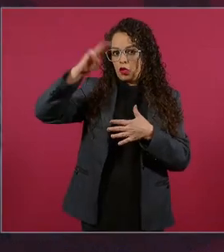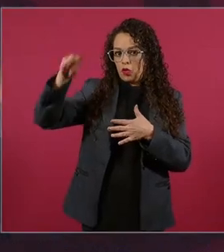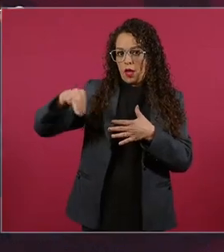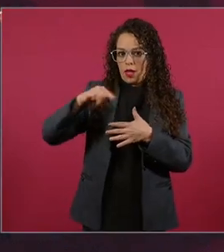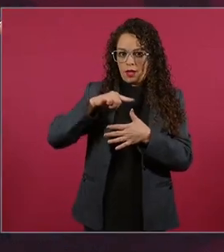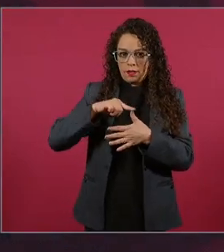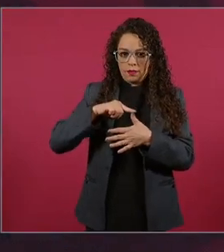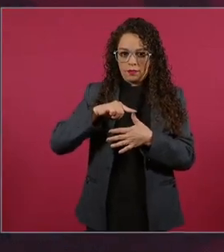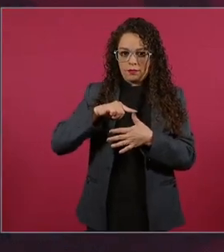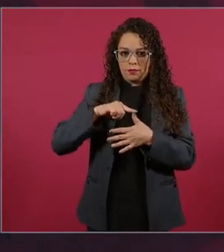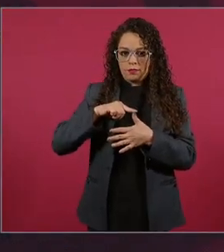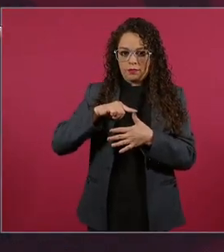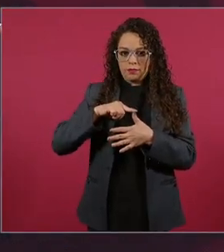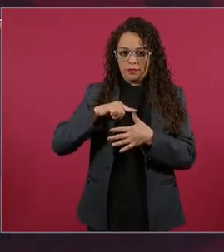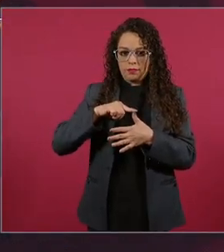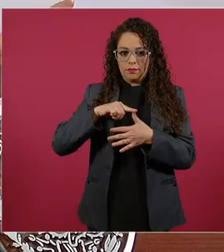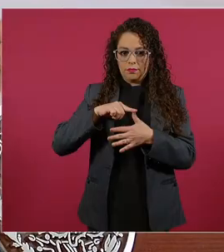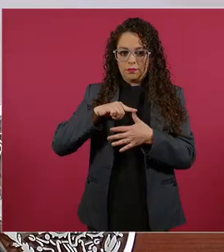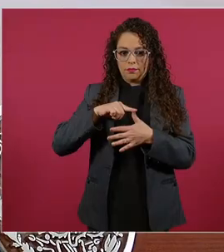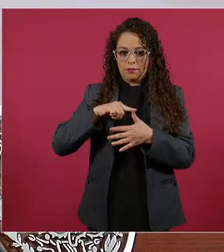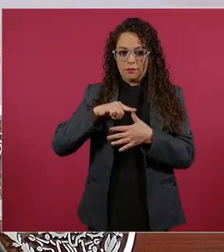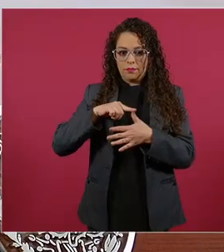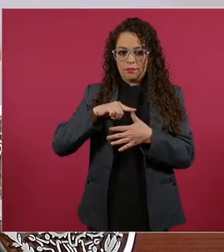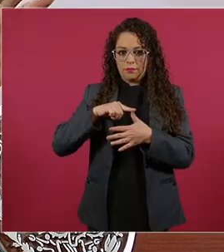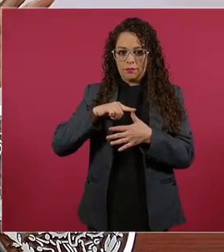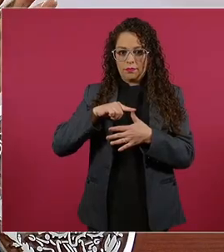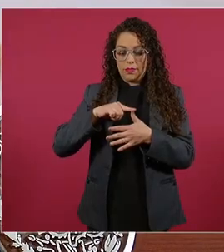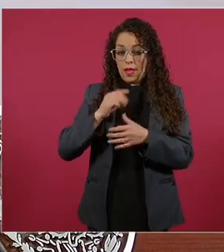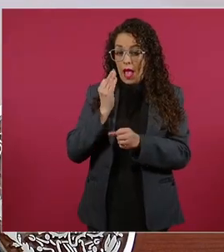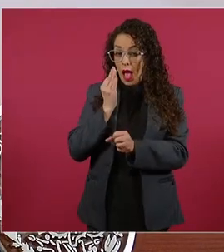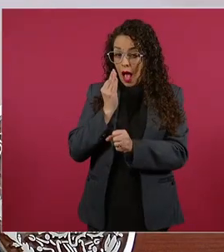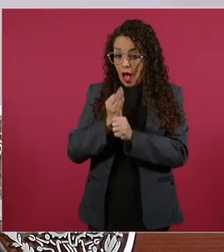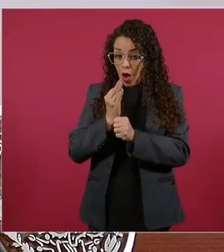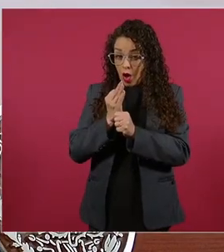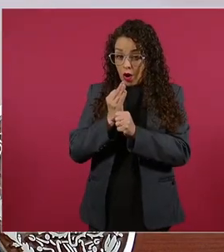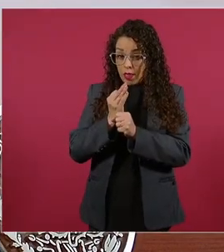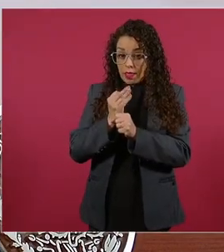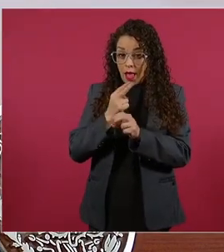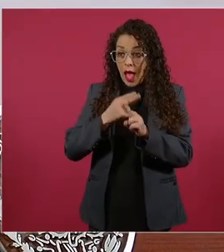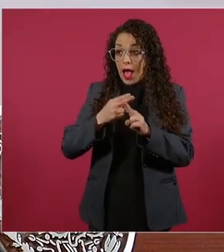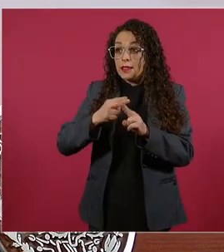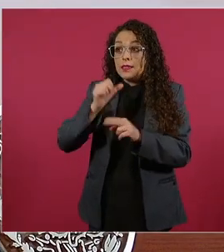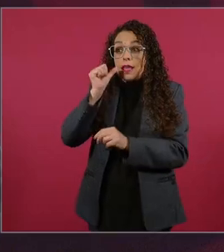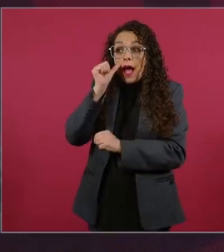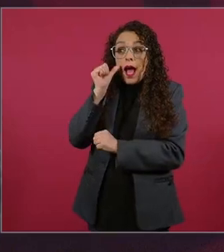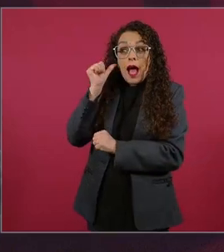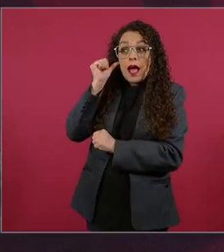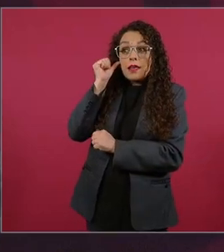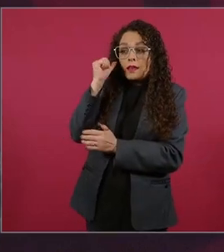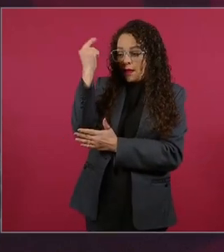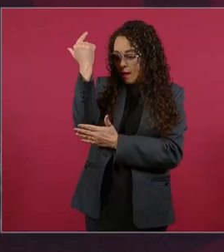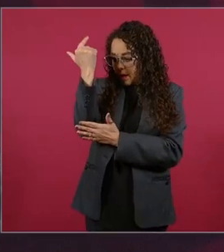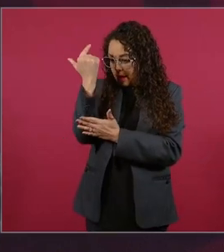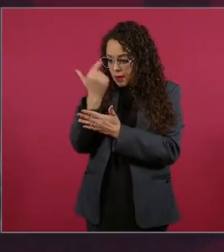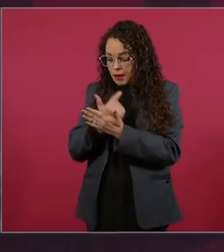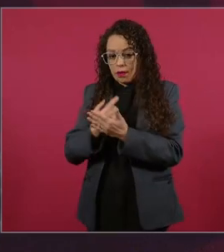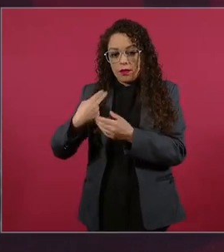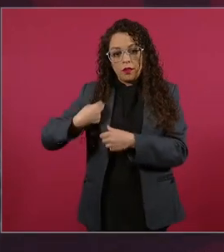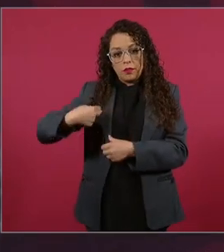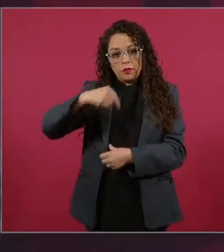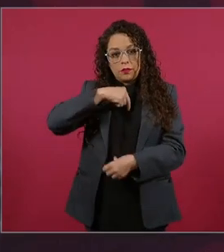Ya llevamos 15 estados hasta ayer, que terminamos en